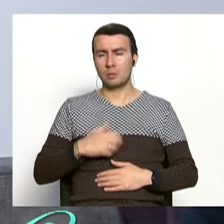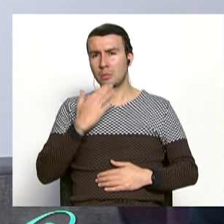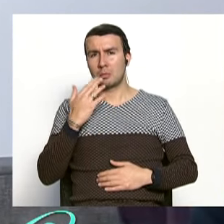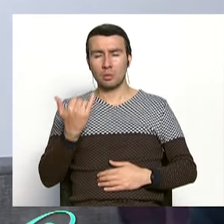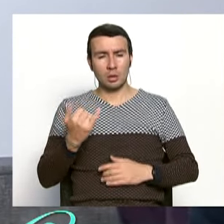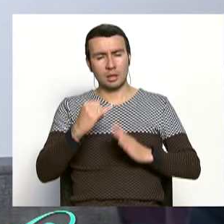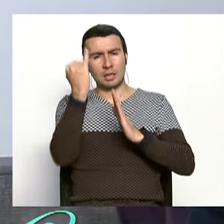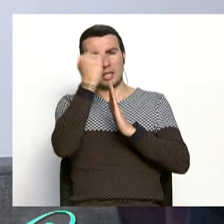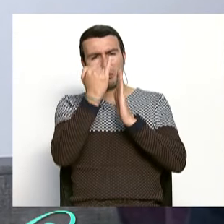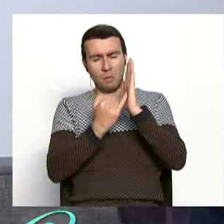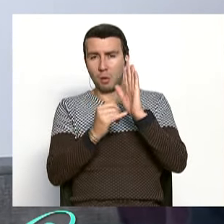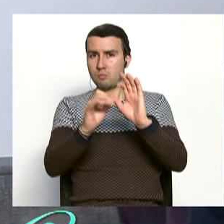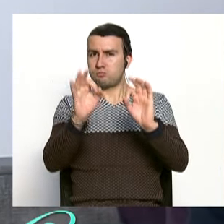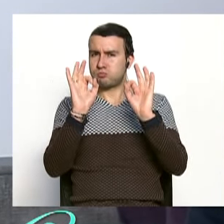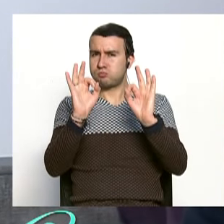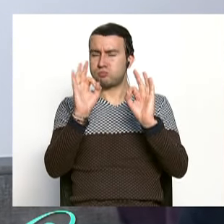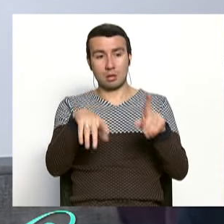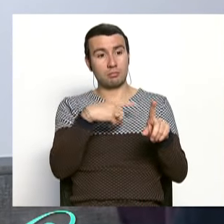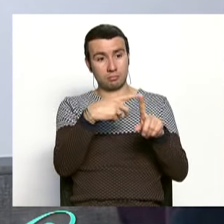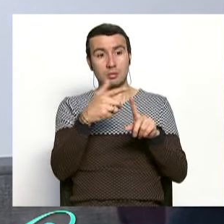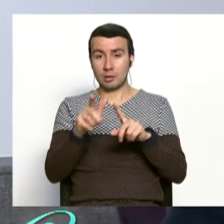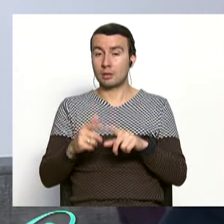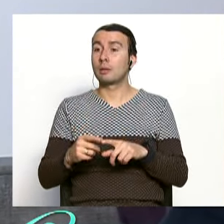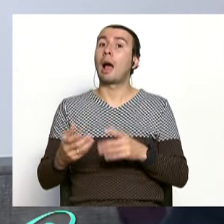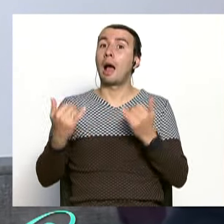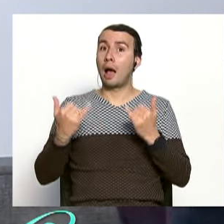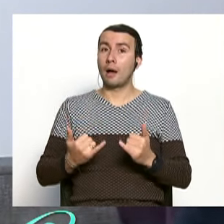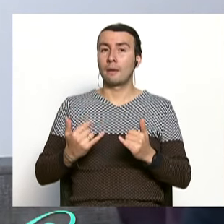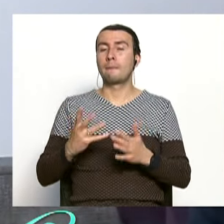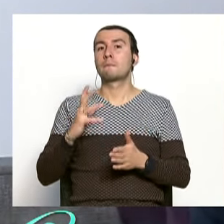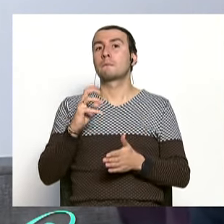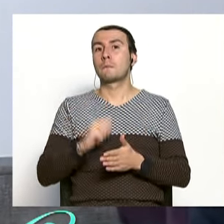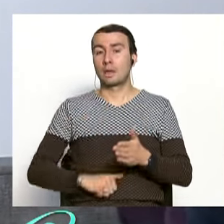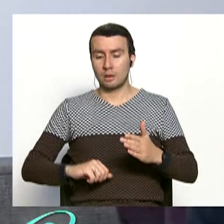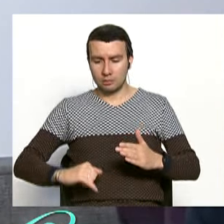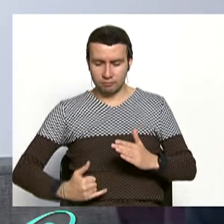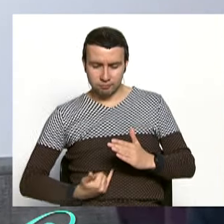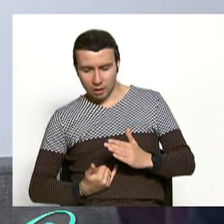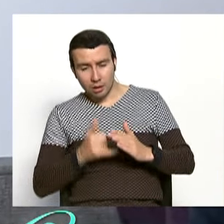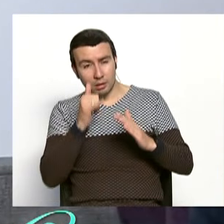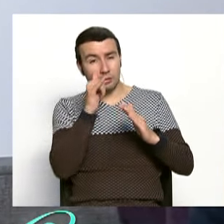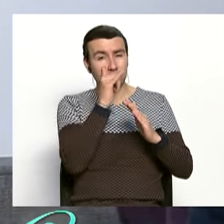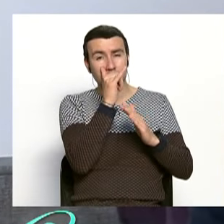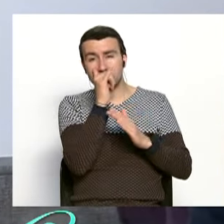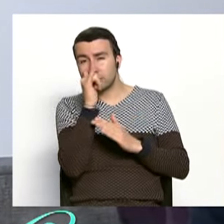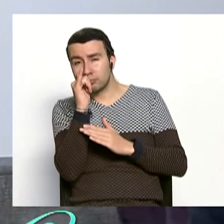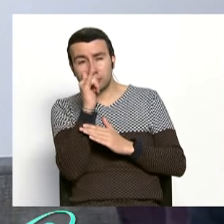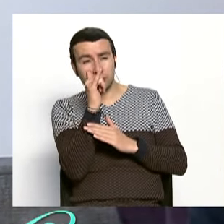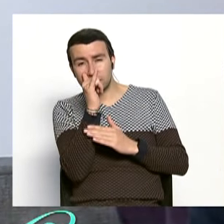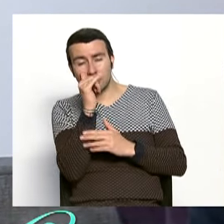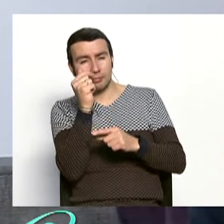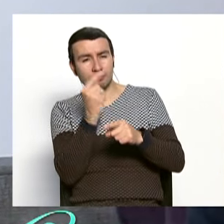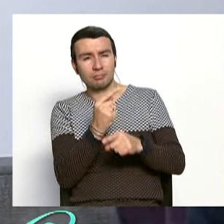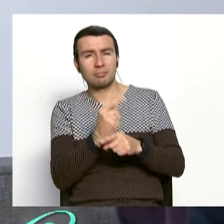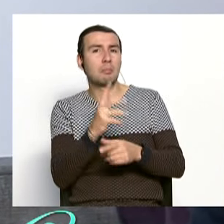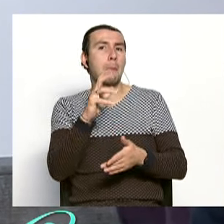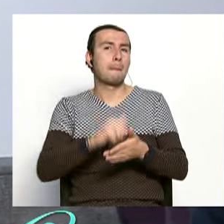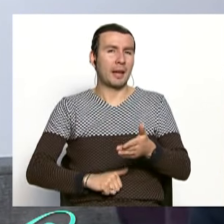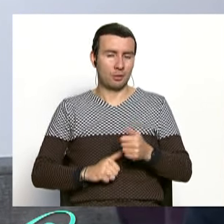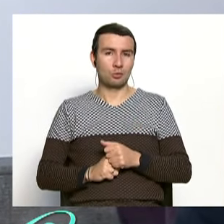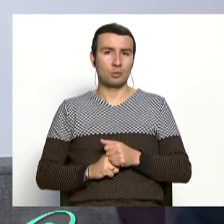como en las ópticas eh hacemos cada vez menos laparoscopia diagnóstica ginecológica porque tenemos